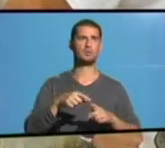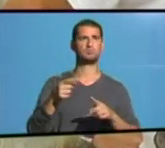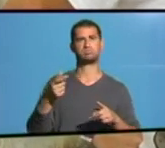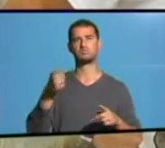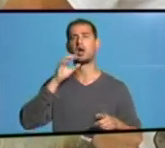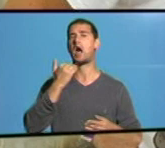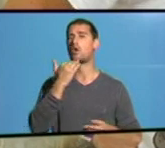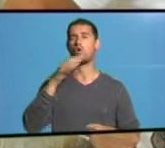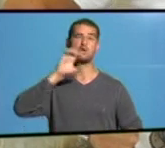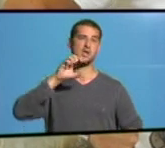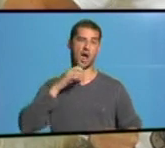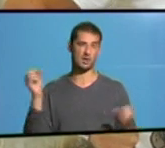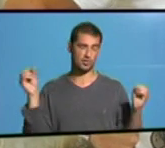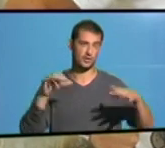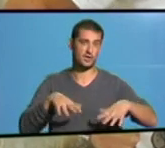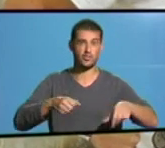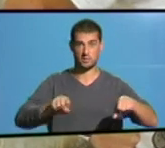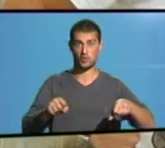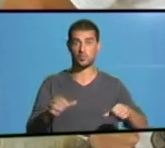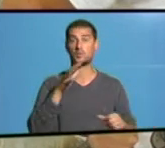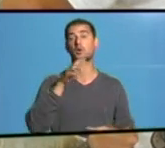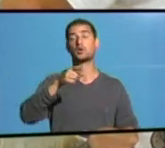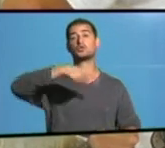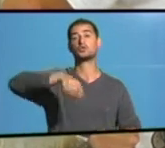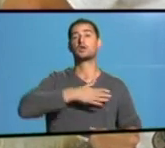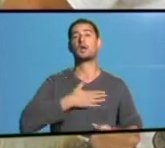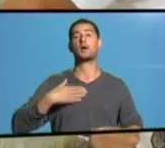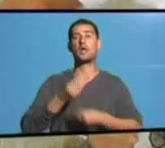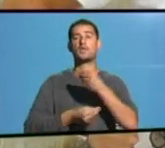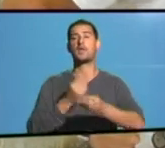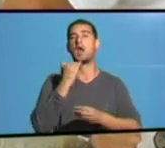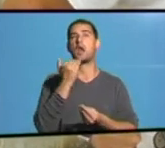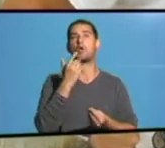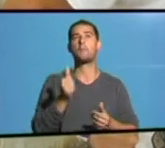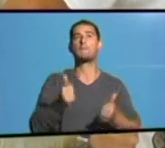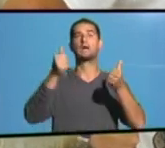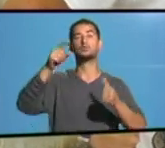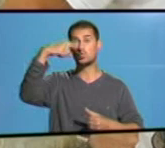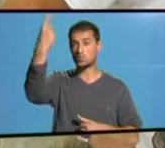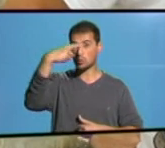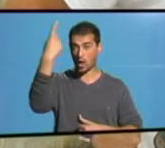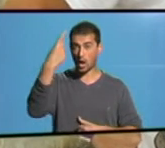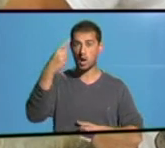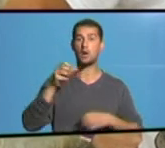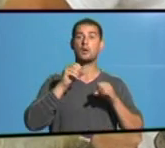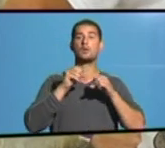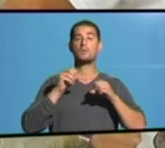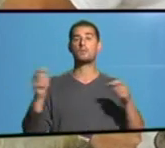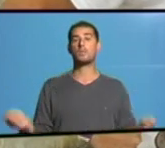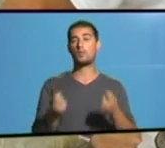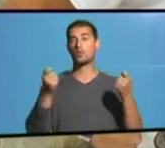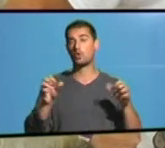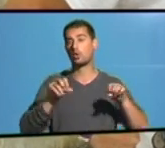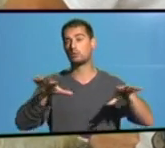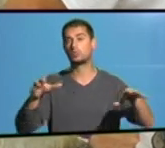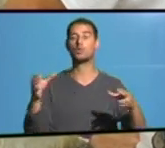motos, en el sentido de hacer algo un pouco máis cultural, promoción incluso de